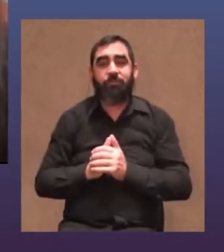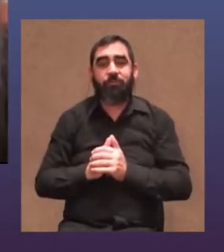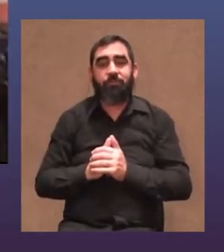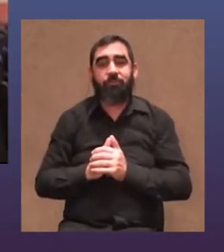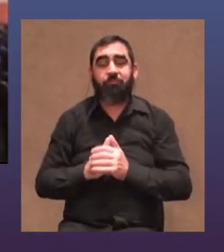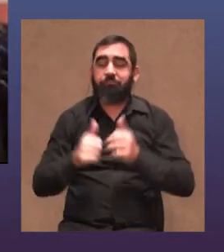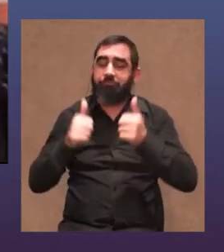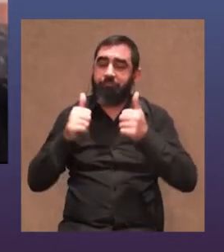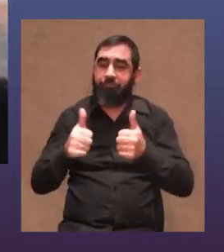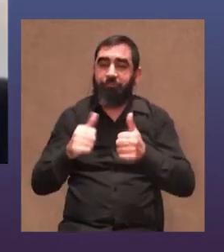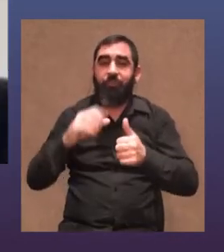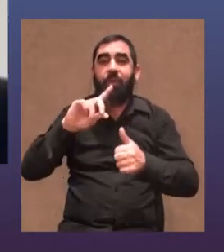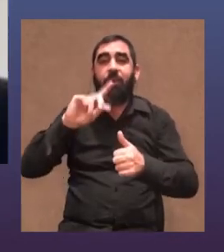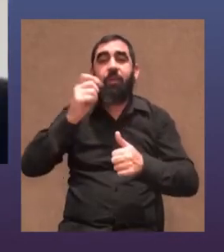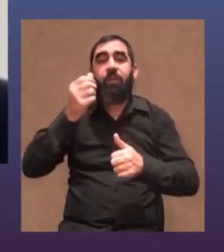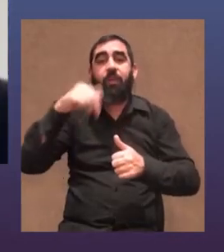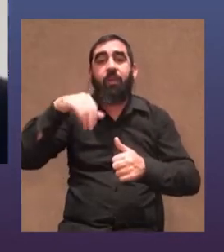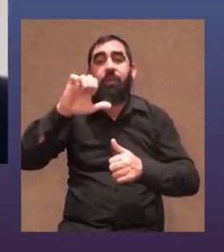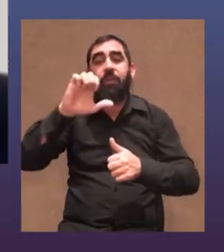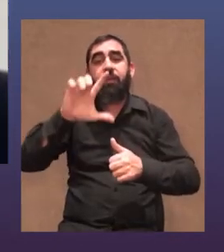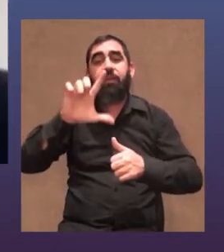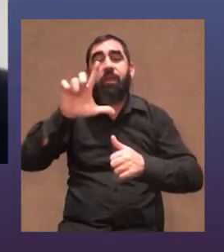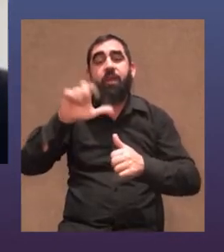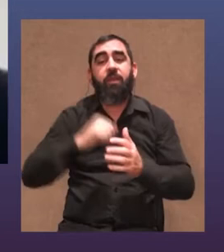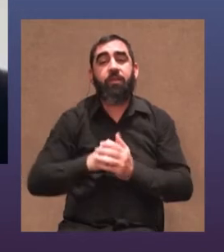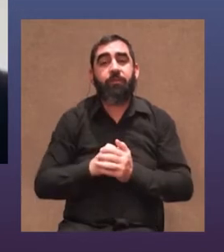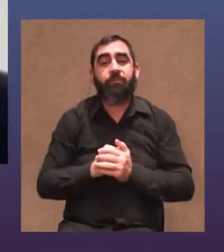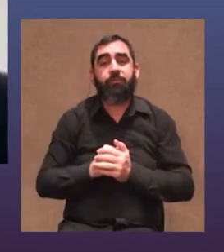Bien. Daniel.